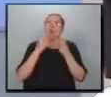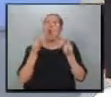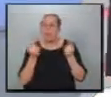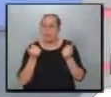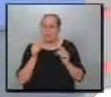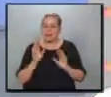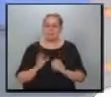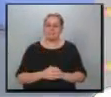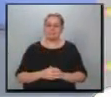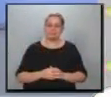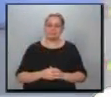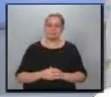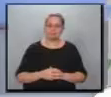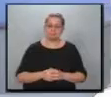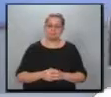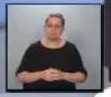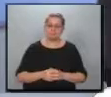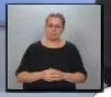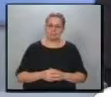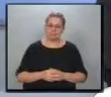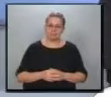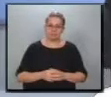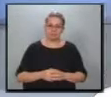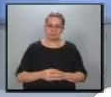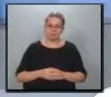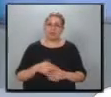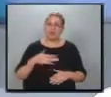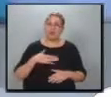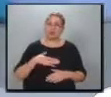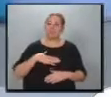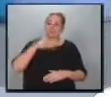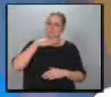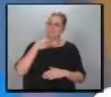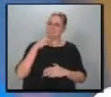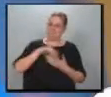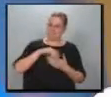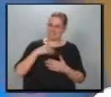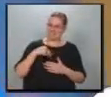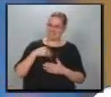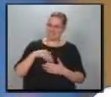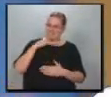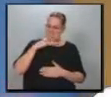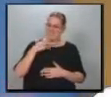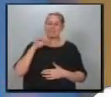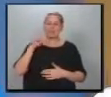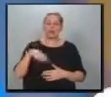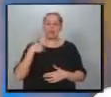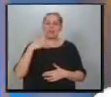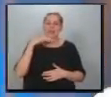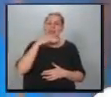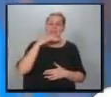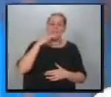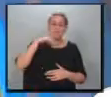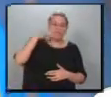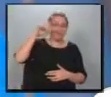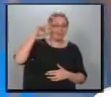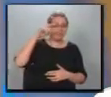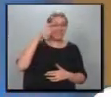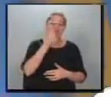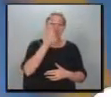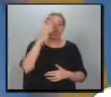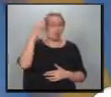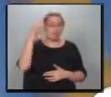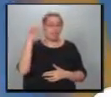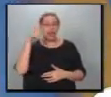pero más volumen. Sí, sí, el volumen es que llena más. Esto es lo que define que un vino, de repente, Malbec cueste 90 pesos y